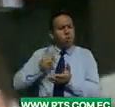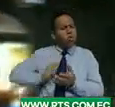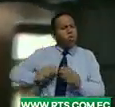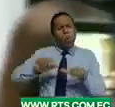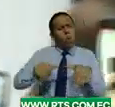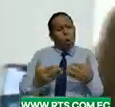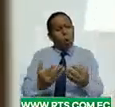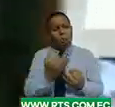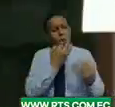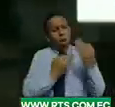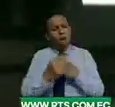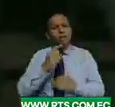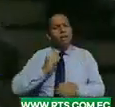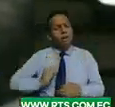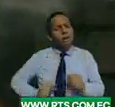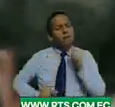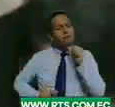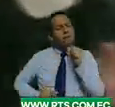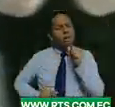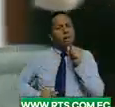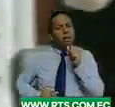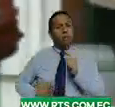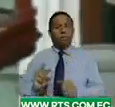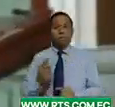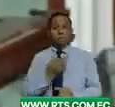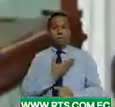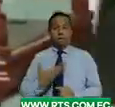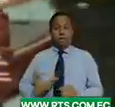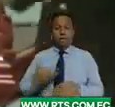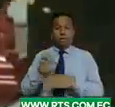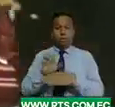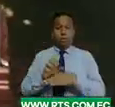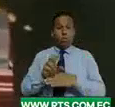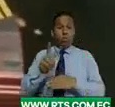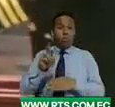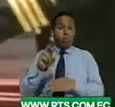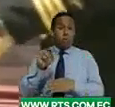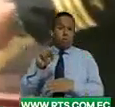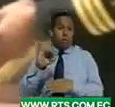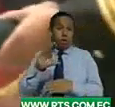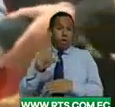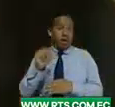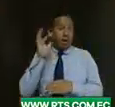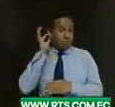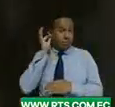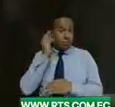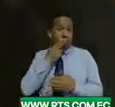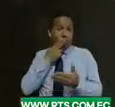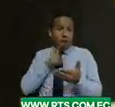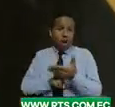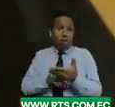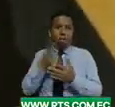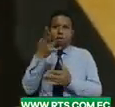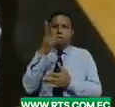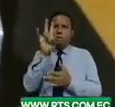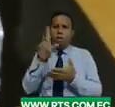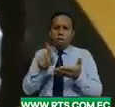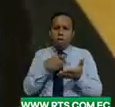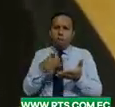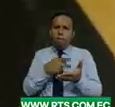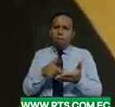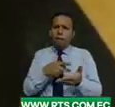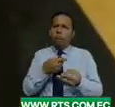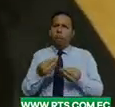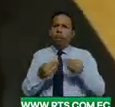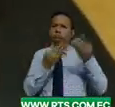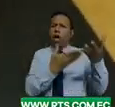La vicepresidenta de la República, Verónica Abad, envió un oficio de 17 páginas al presidente Daniel Noboa, donde expone algunos aspectos